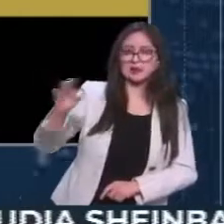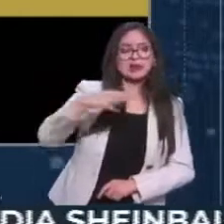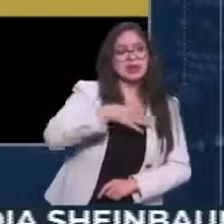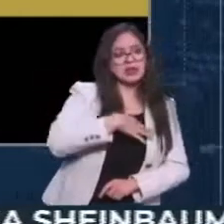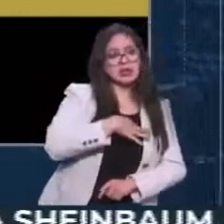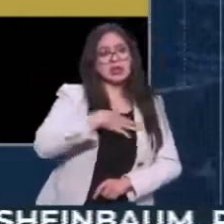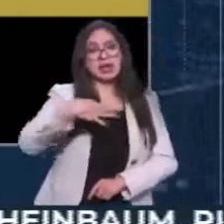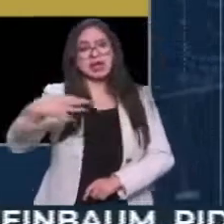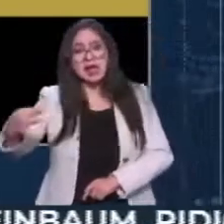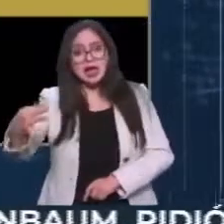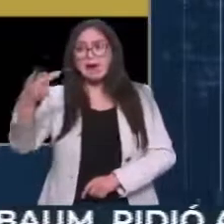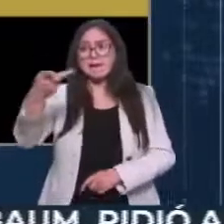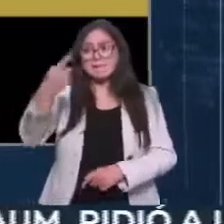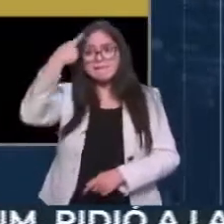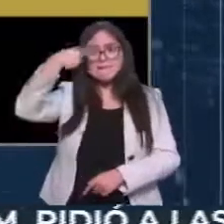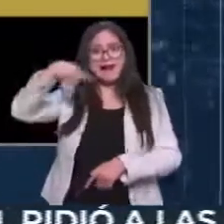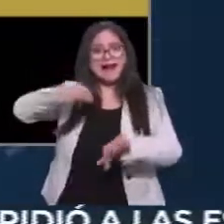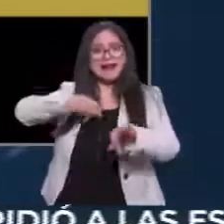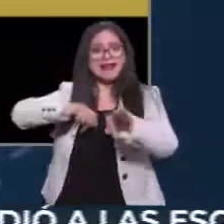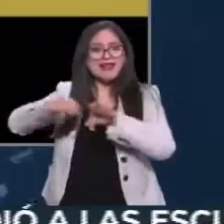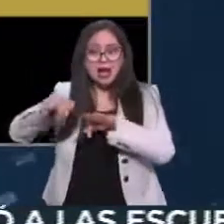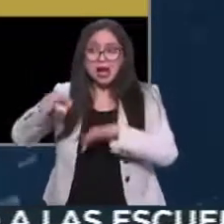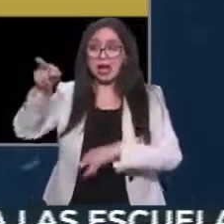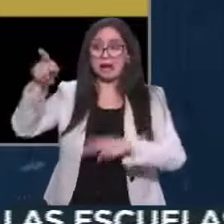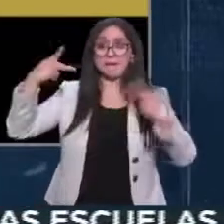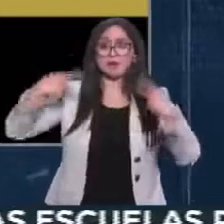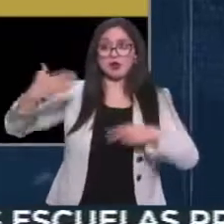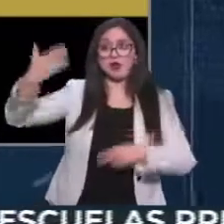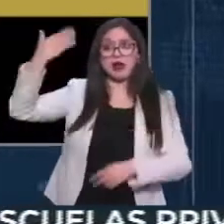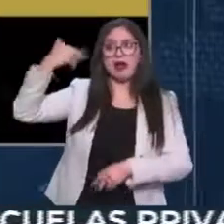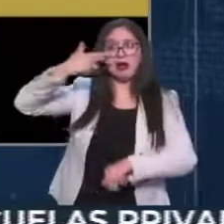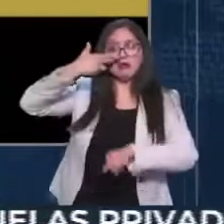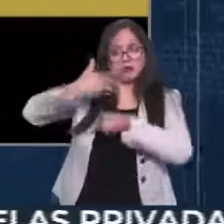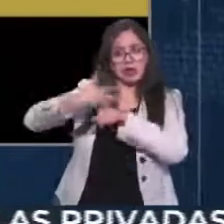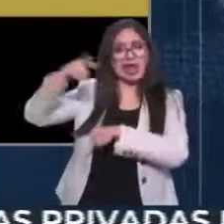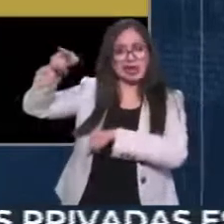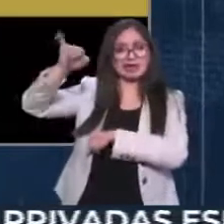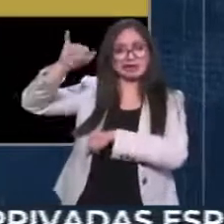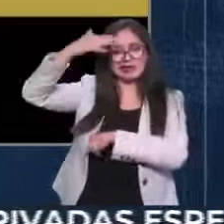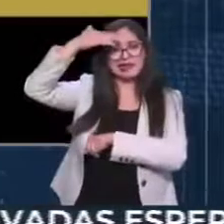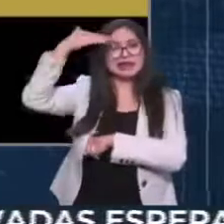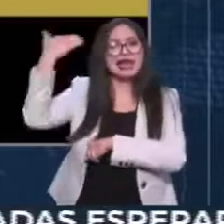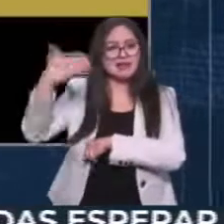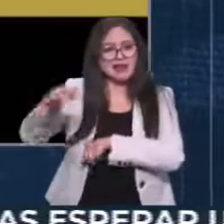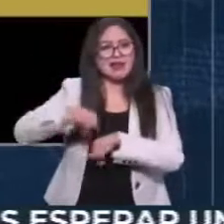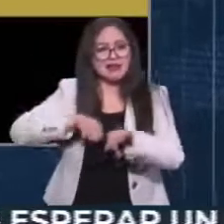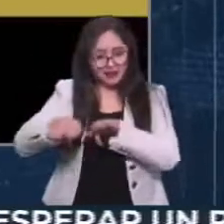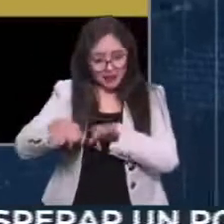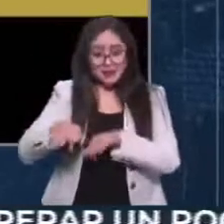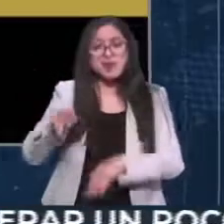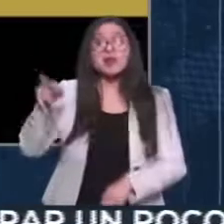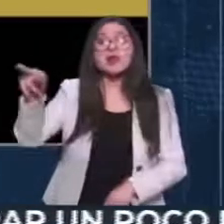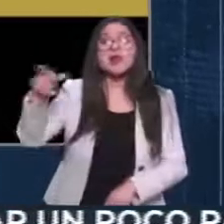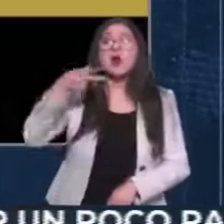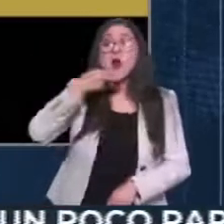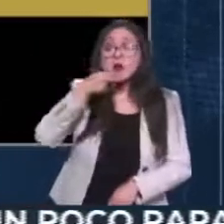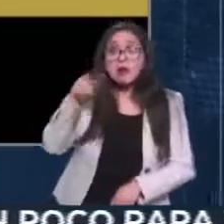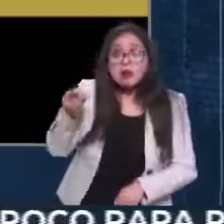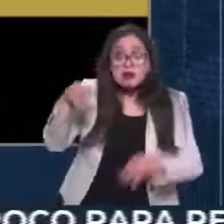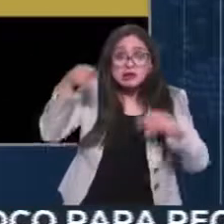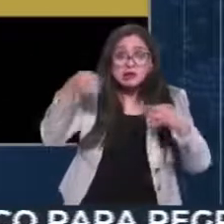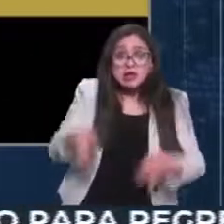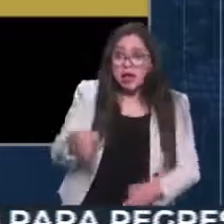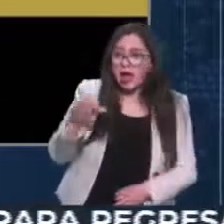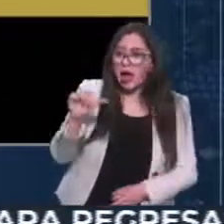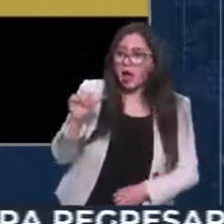sabía auditar, pues resulta que el señor auditor no solamente no sabe auditar, no había hecho una